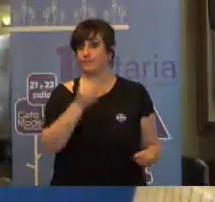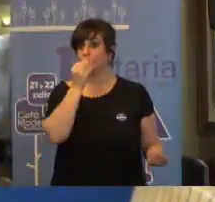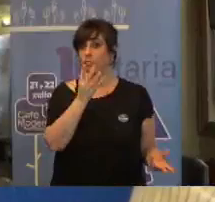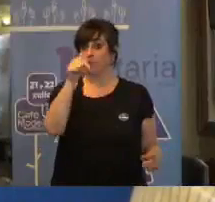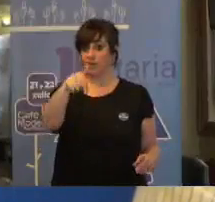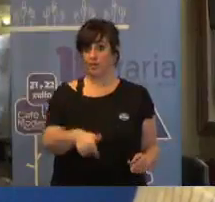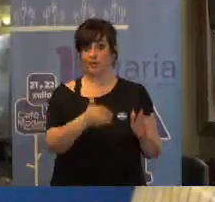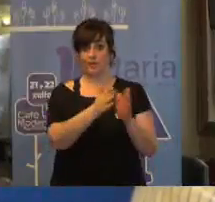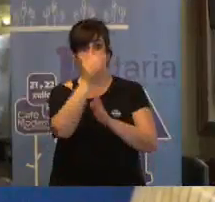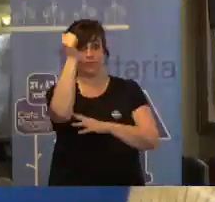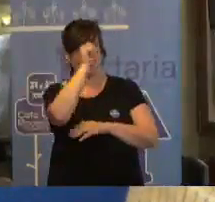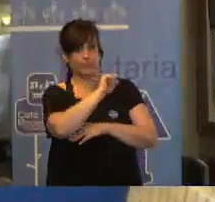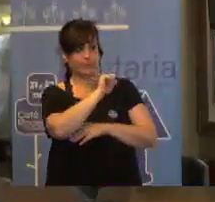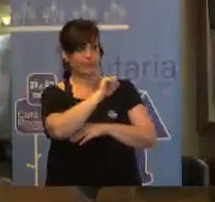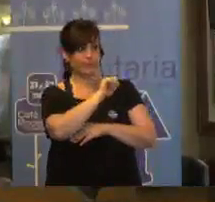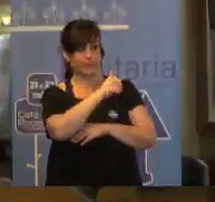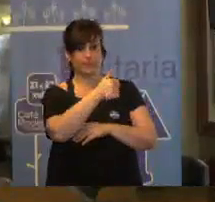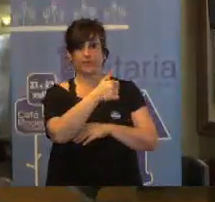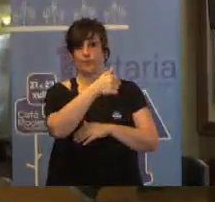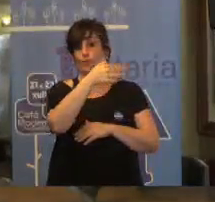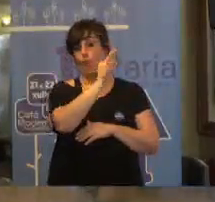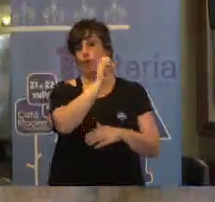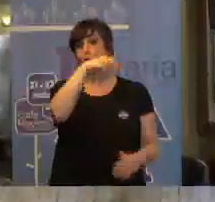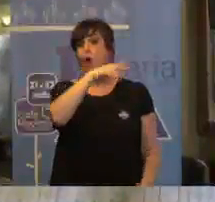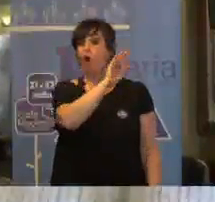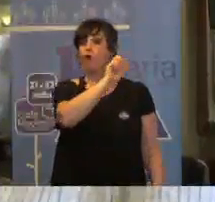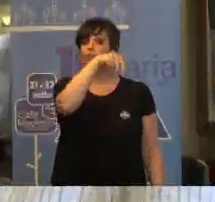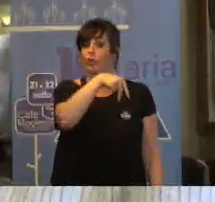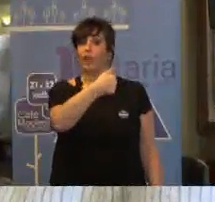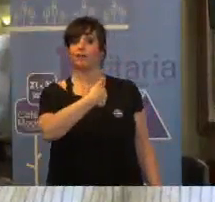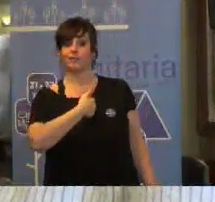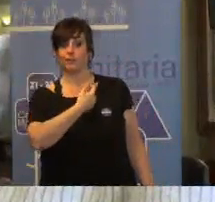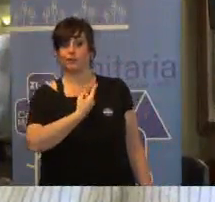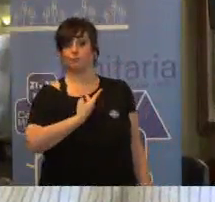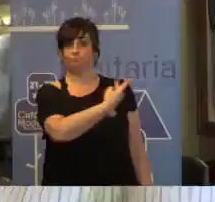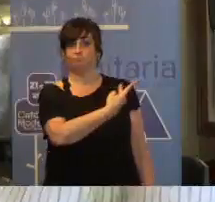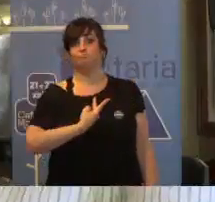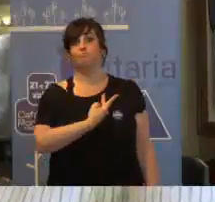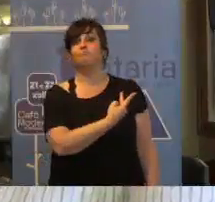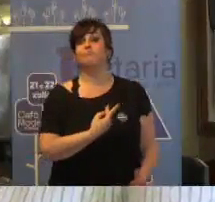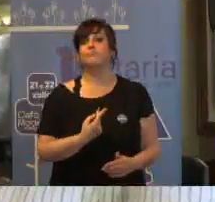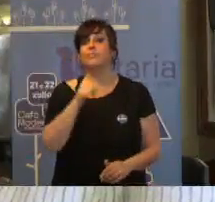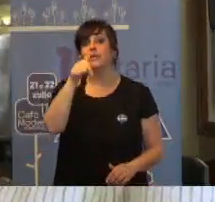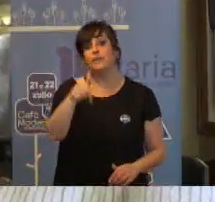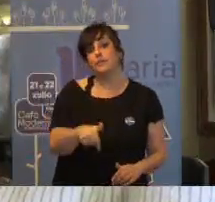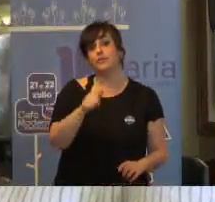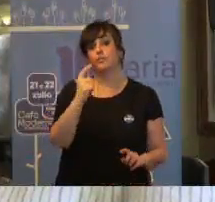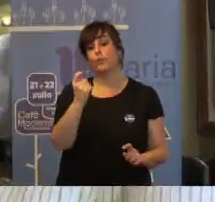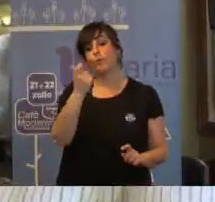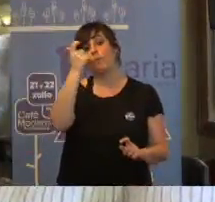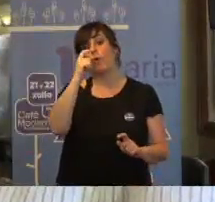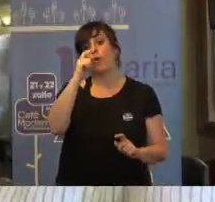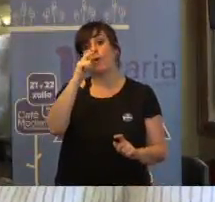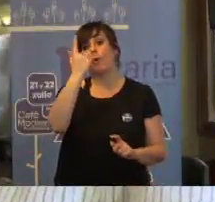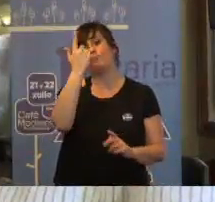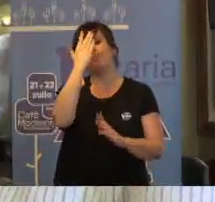meu compañeiro Manuel Fontán e eu. Esta é unha parte da xornada un pouco